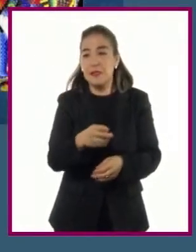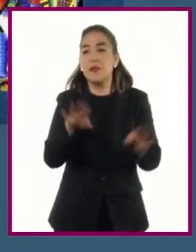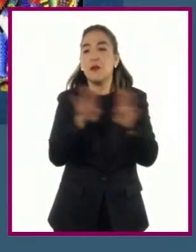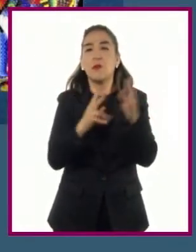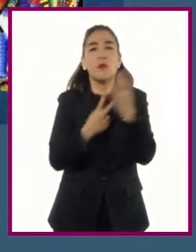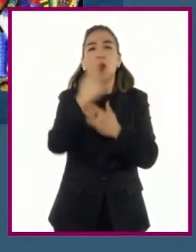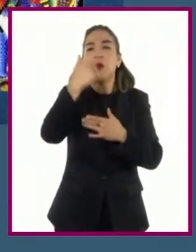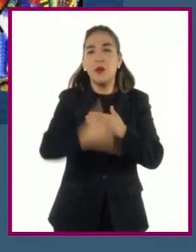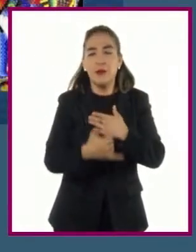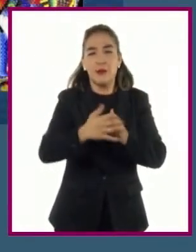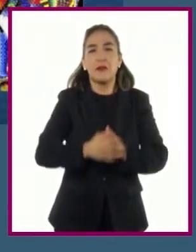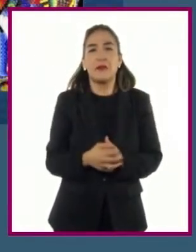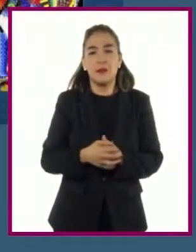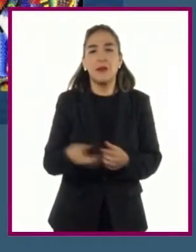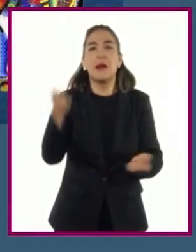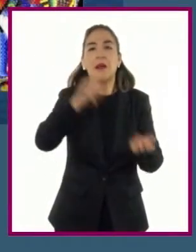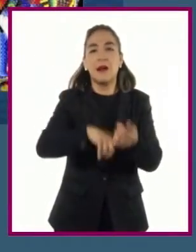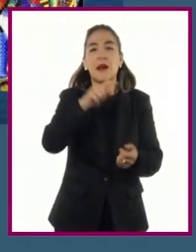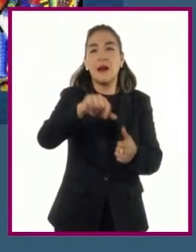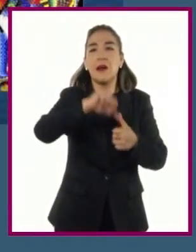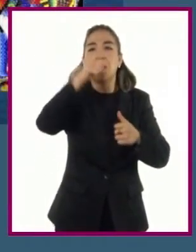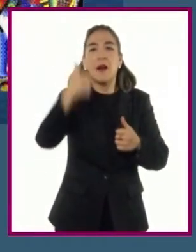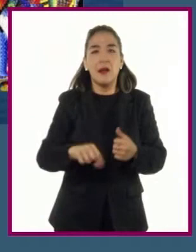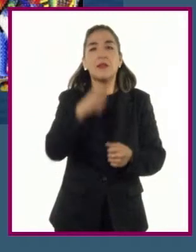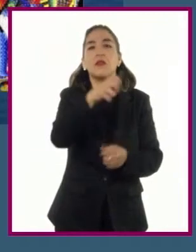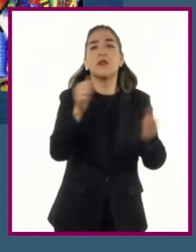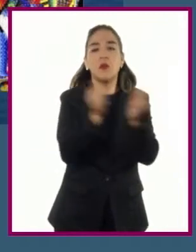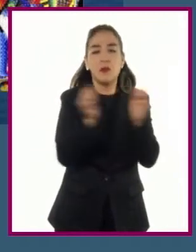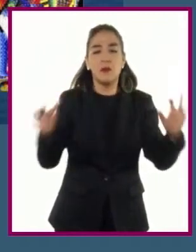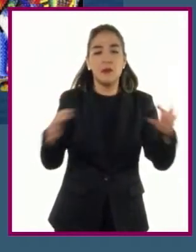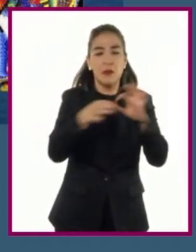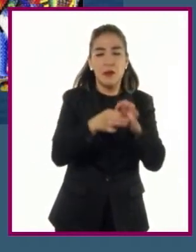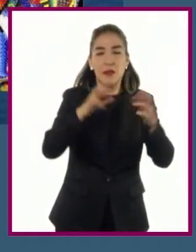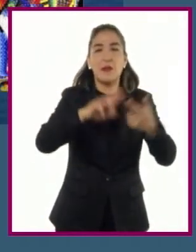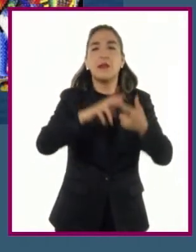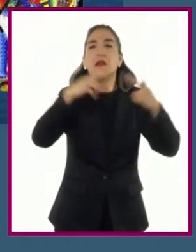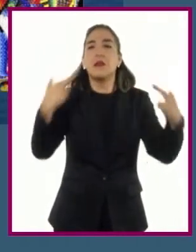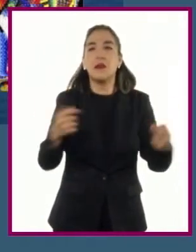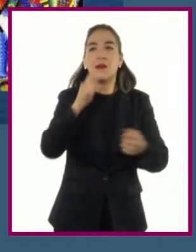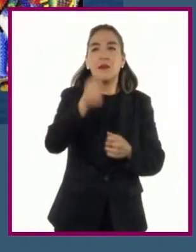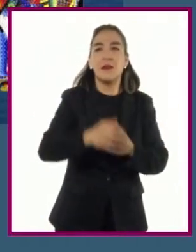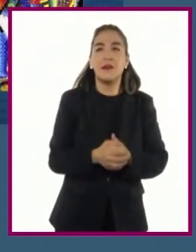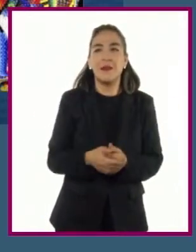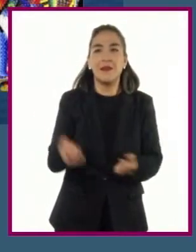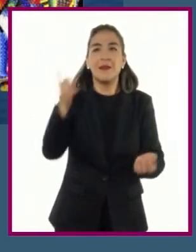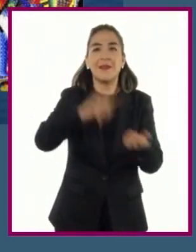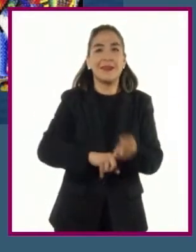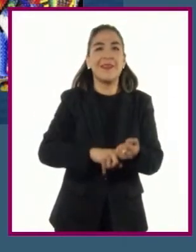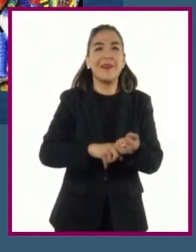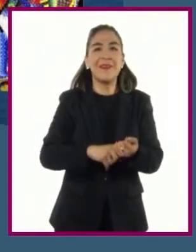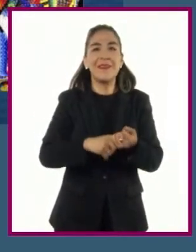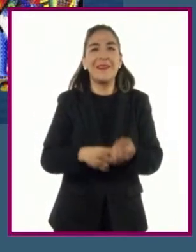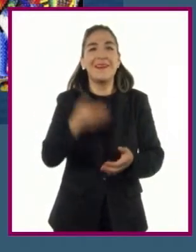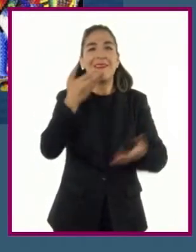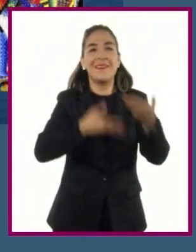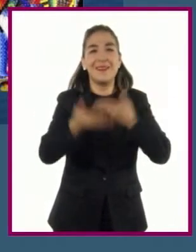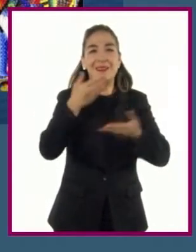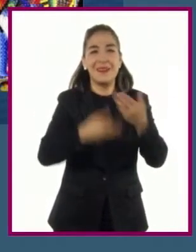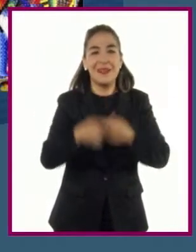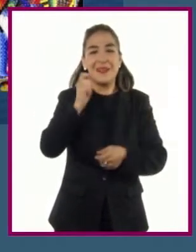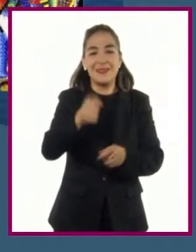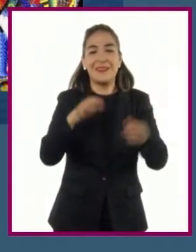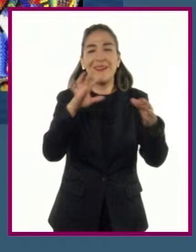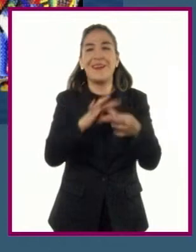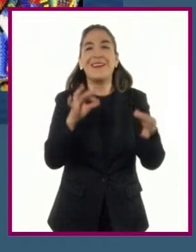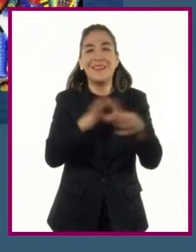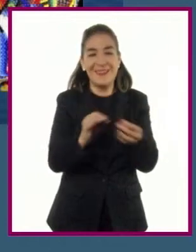son: ¿las artes están relacionadas con la química? ¿Los diversos materiales que utilizó la cultura mesoamericana